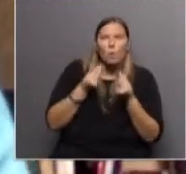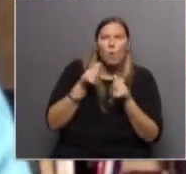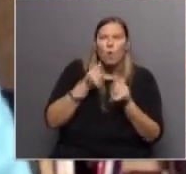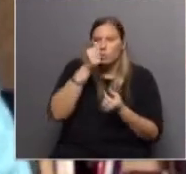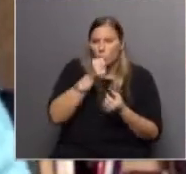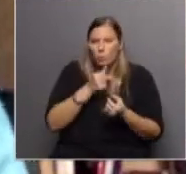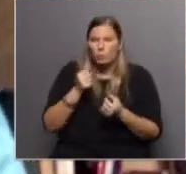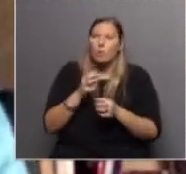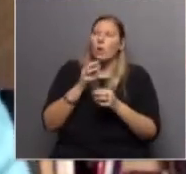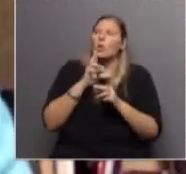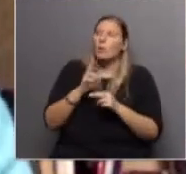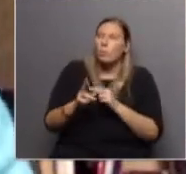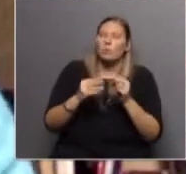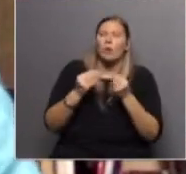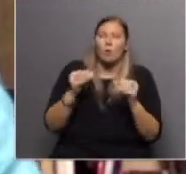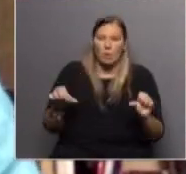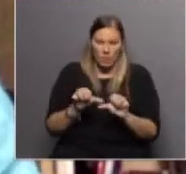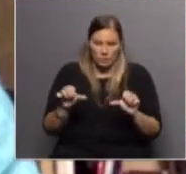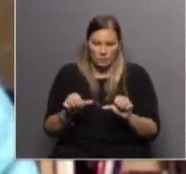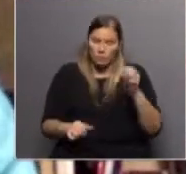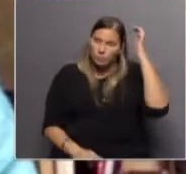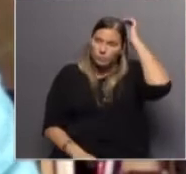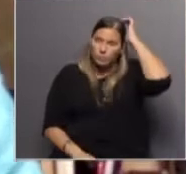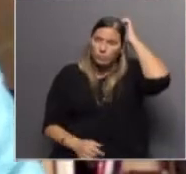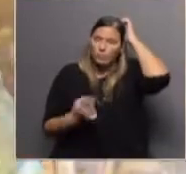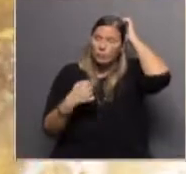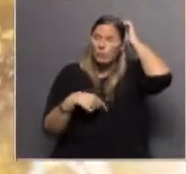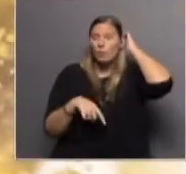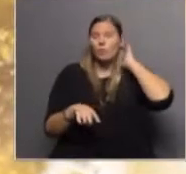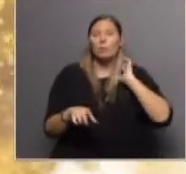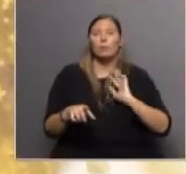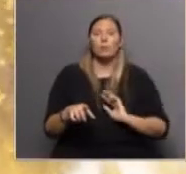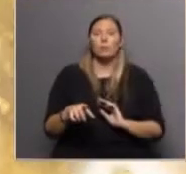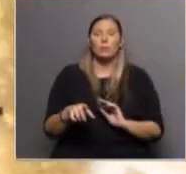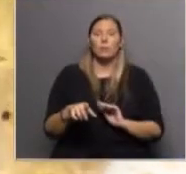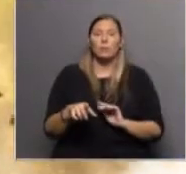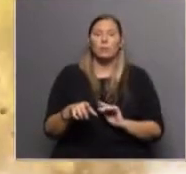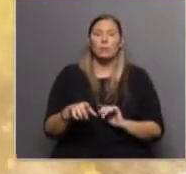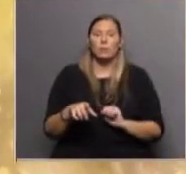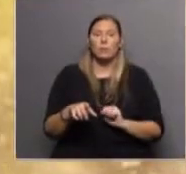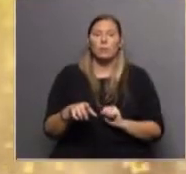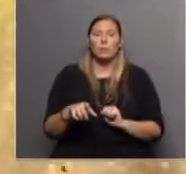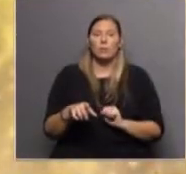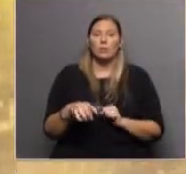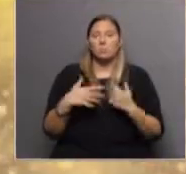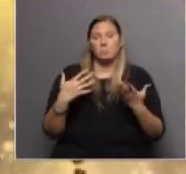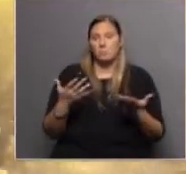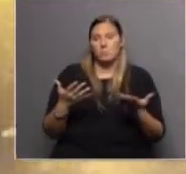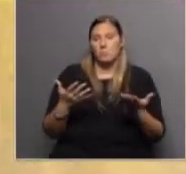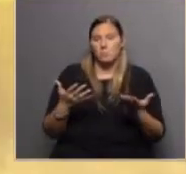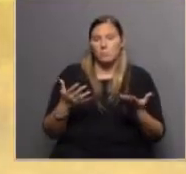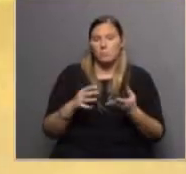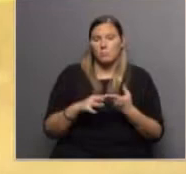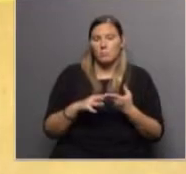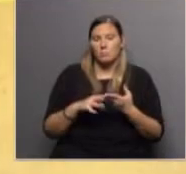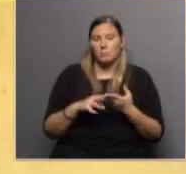actuar en consecuencia o lo que precisen. Entonces, ahí viene como el tema